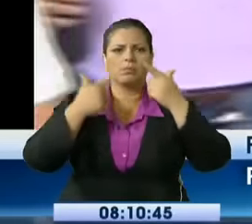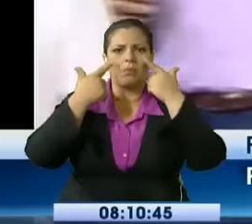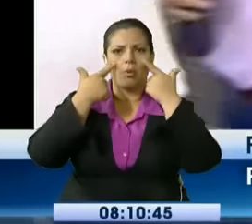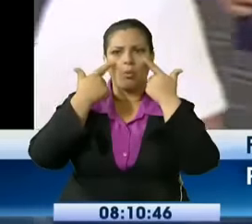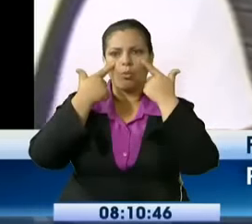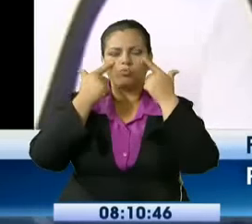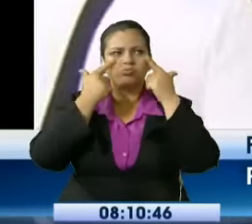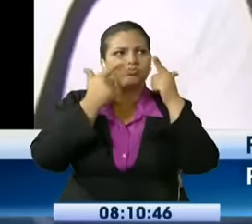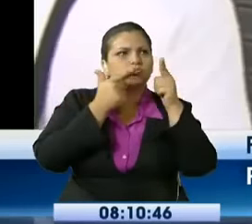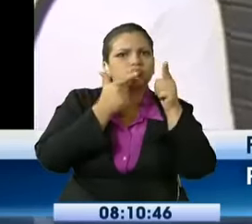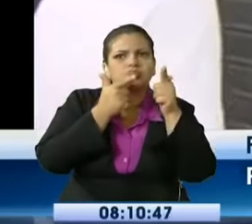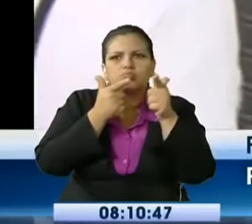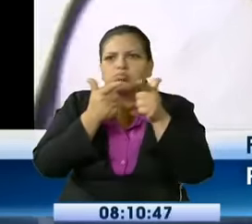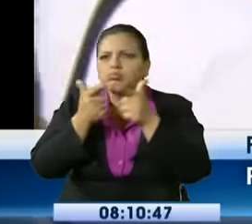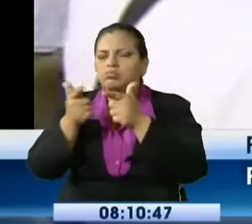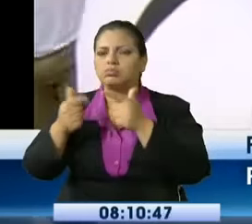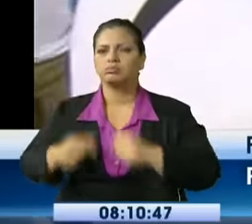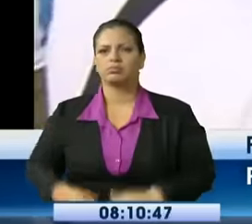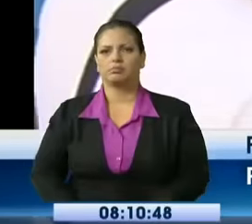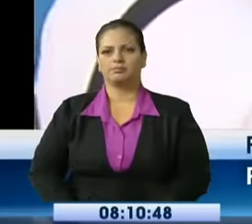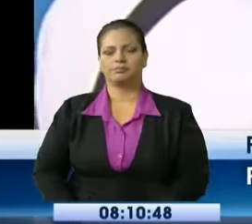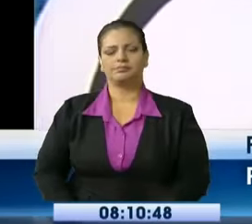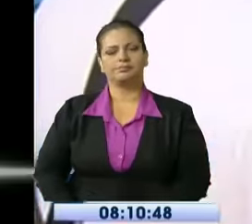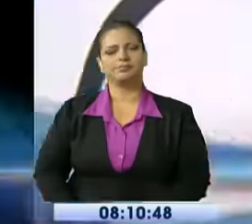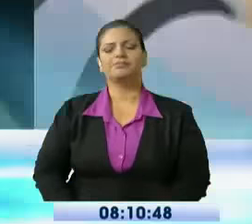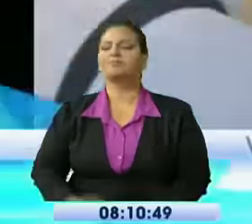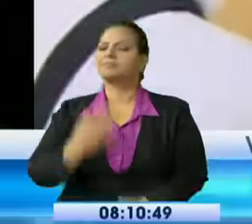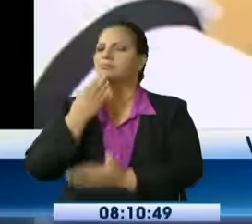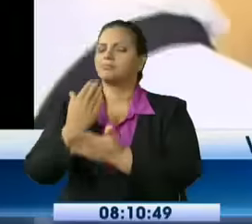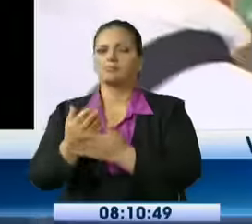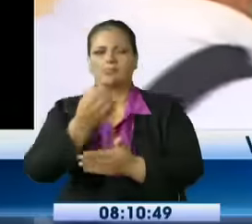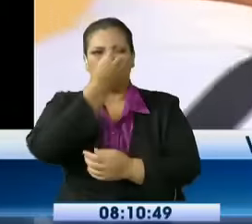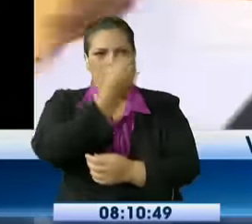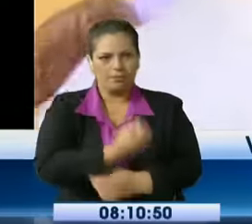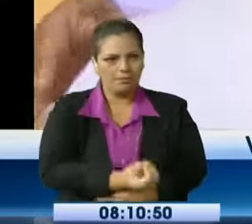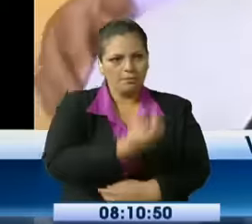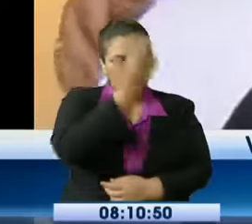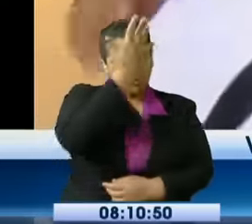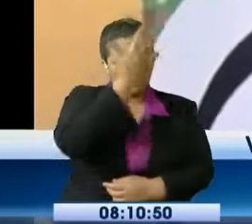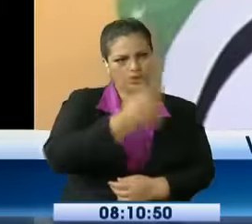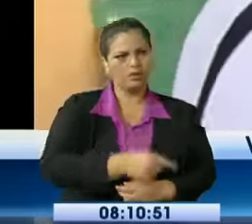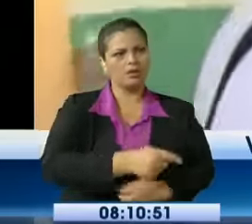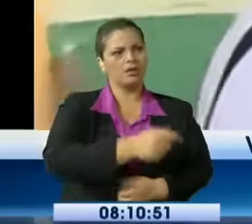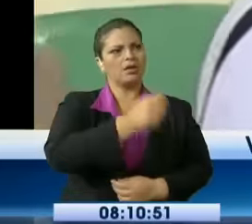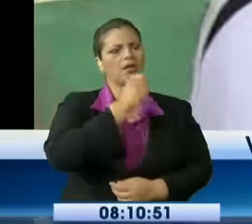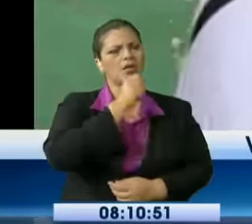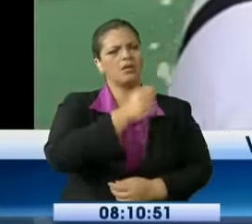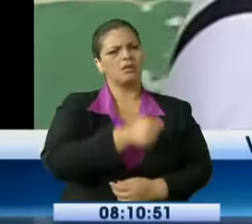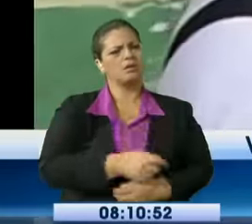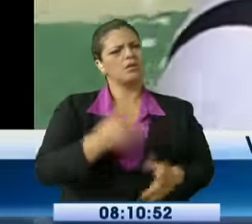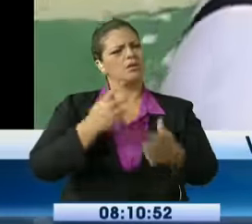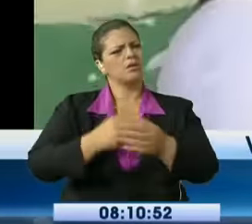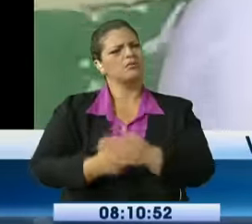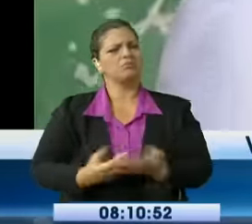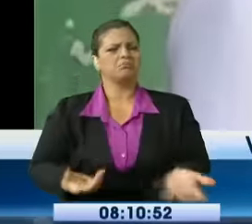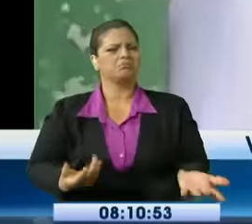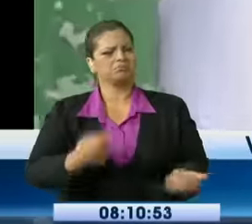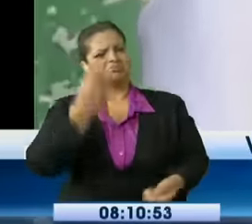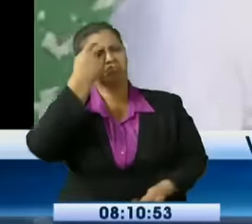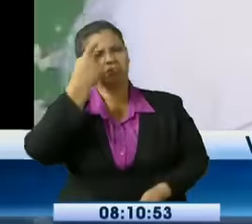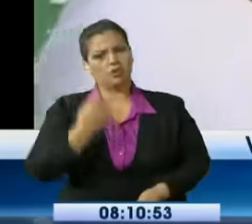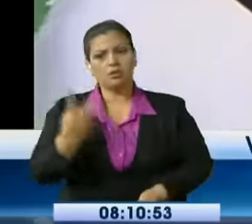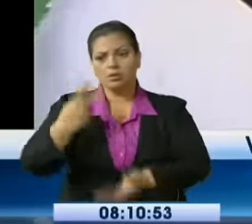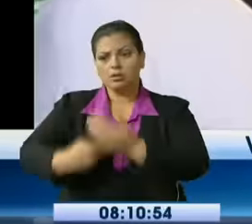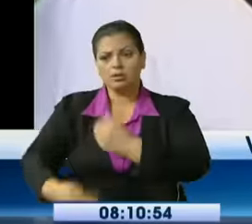ustedes también, usted es comité también ciudadano, tienen que estar muy pendientes de los niños, estar más pendientes de todos ellos.